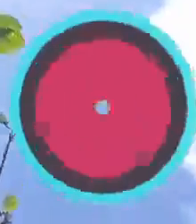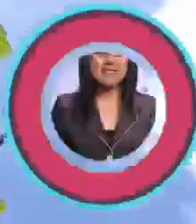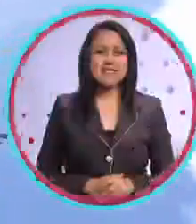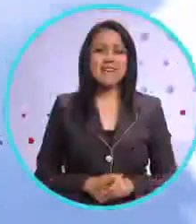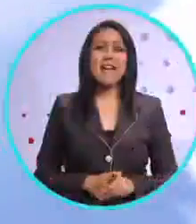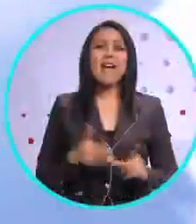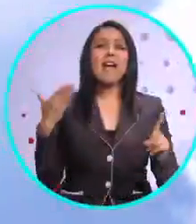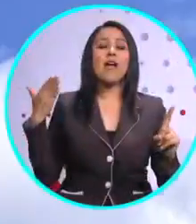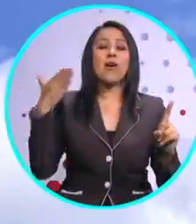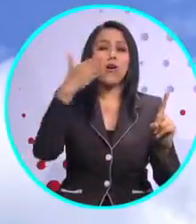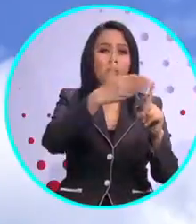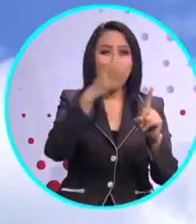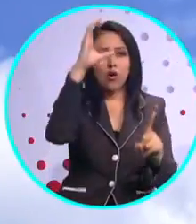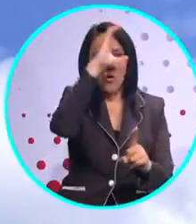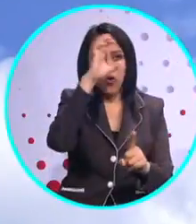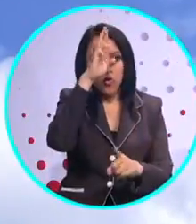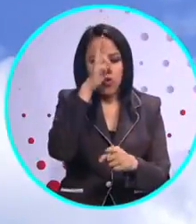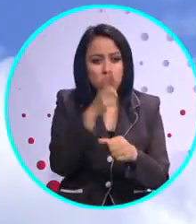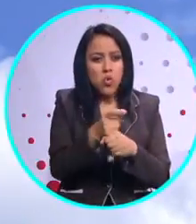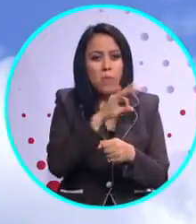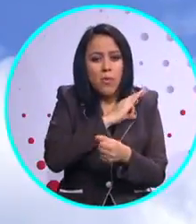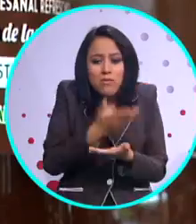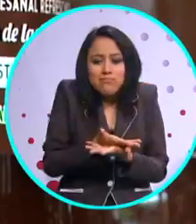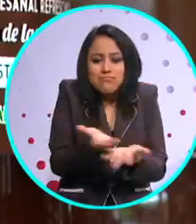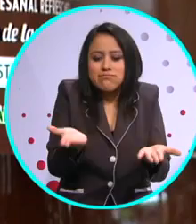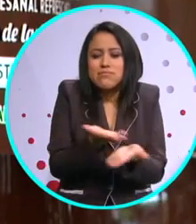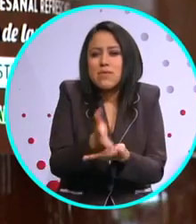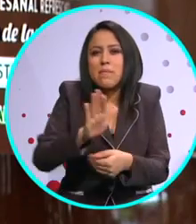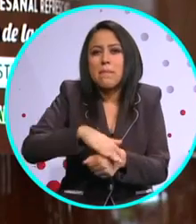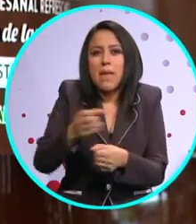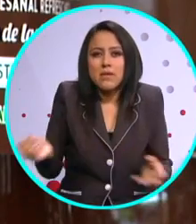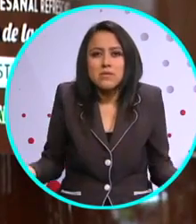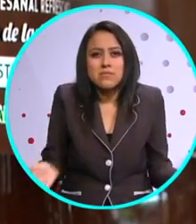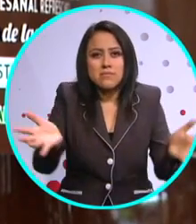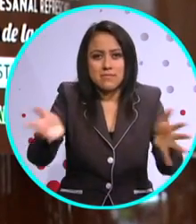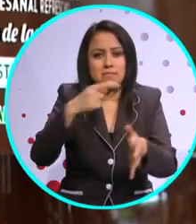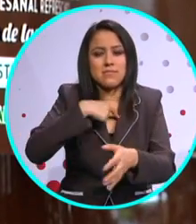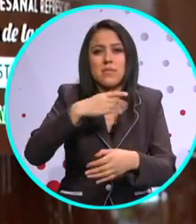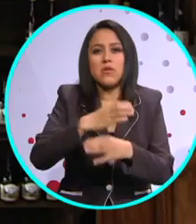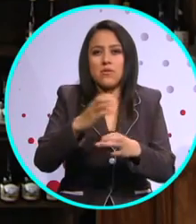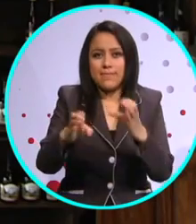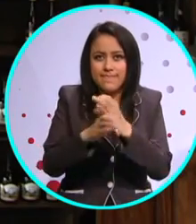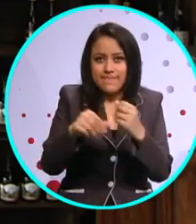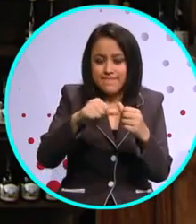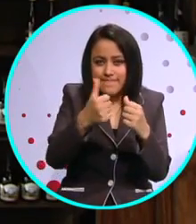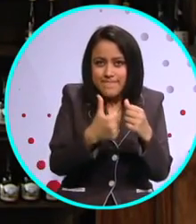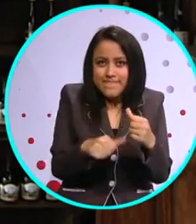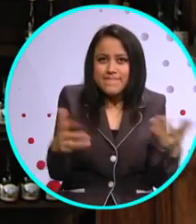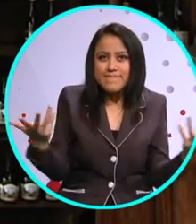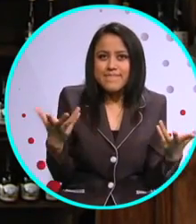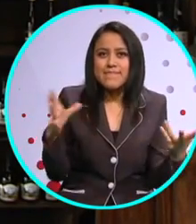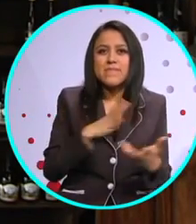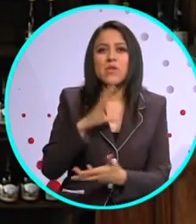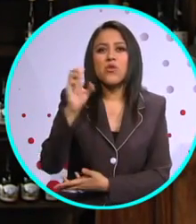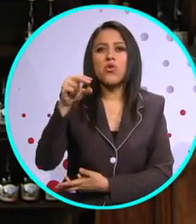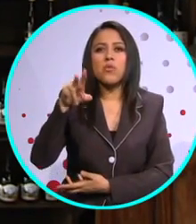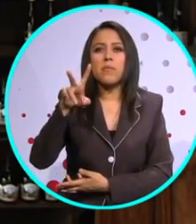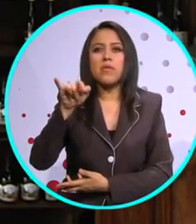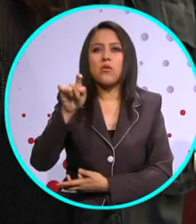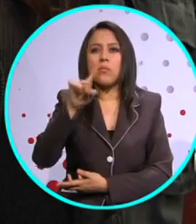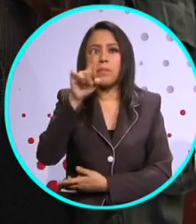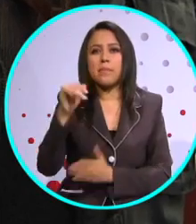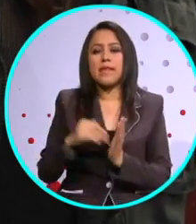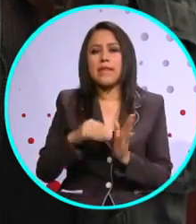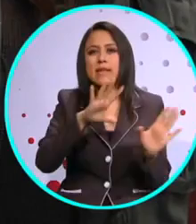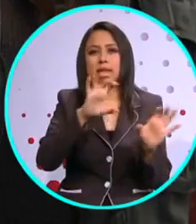Objetivo de promover la cultura gastronómica a través de la preparación de alimentos y productos artesanales, Fábrica El Convento